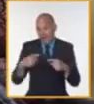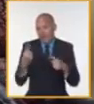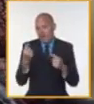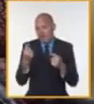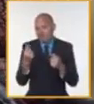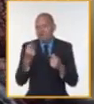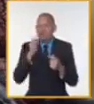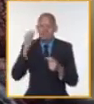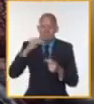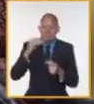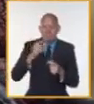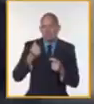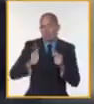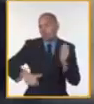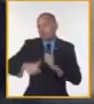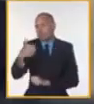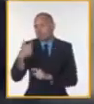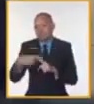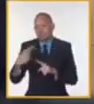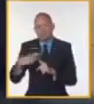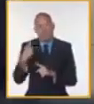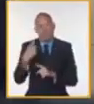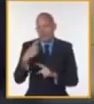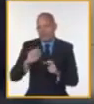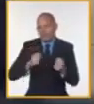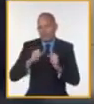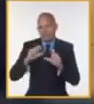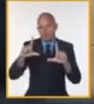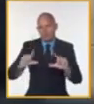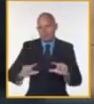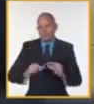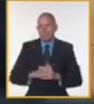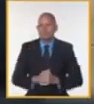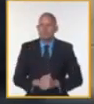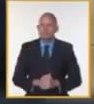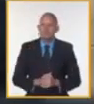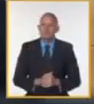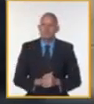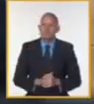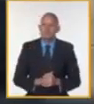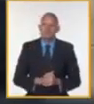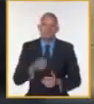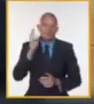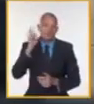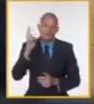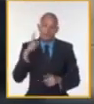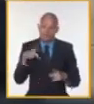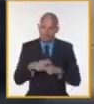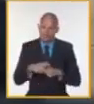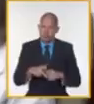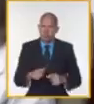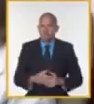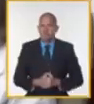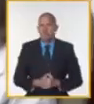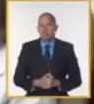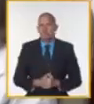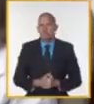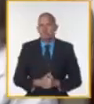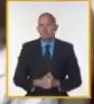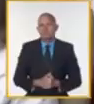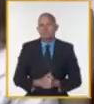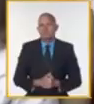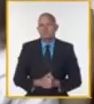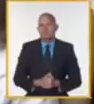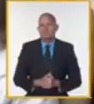macroeconómicos permitirá garantizar un entorno favorable para el crecimiento económico, el desarrollo y el proceso